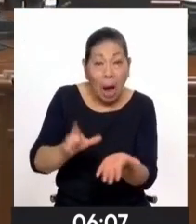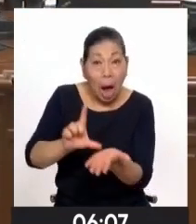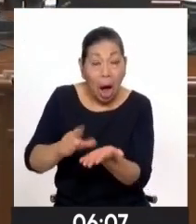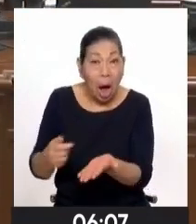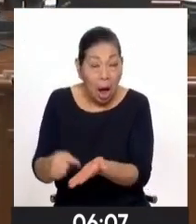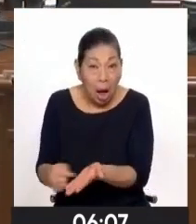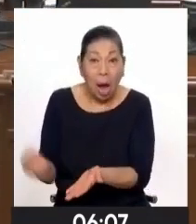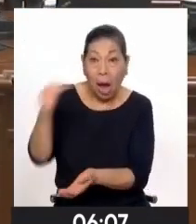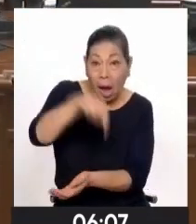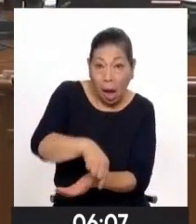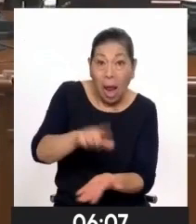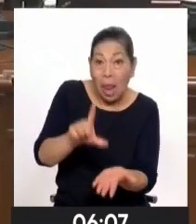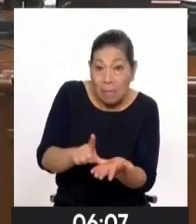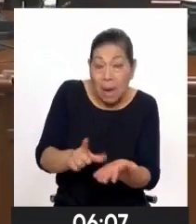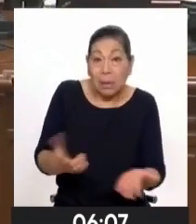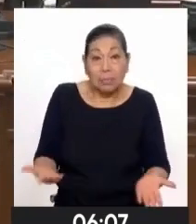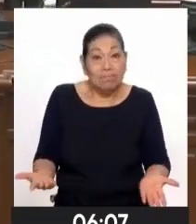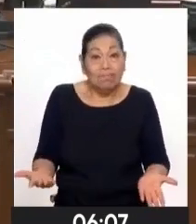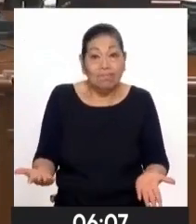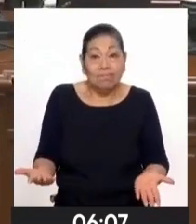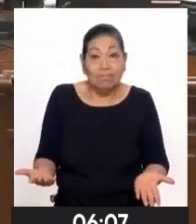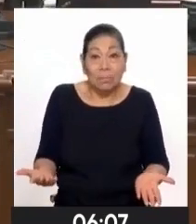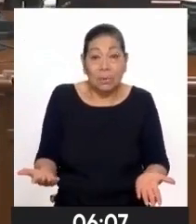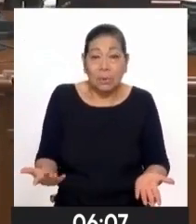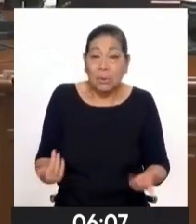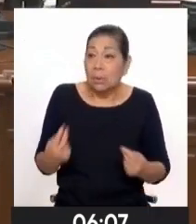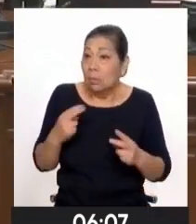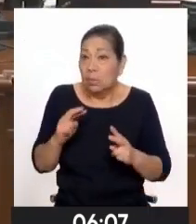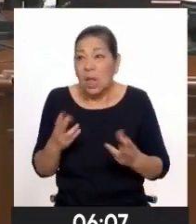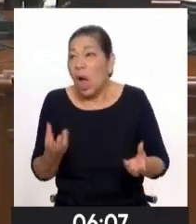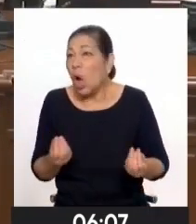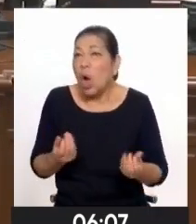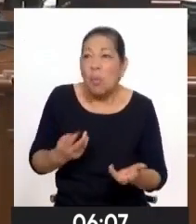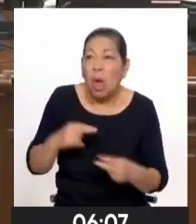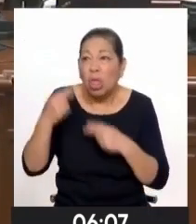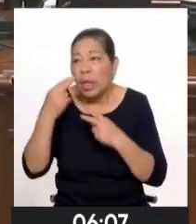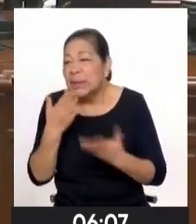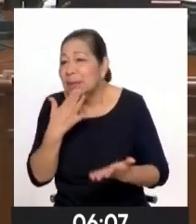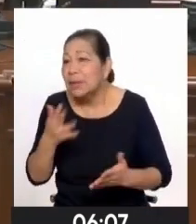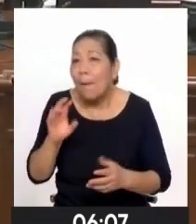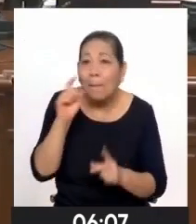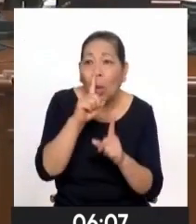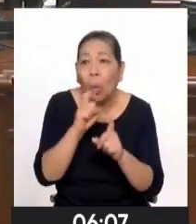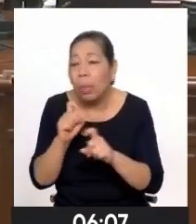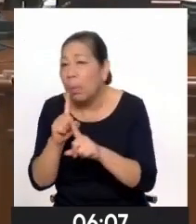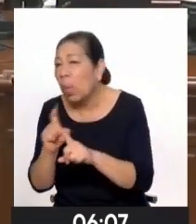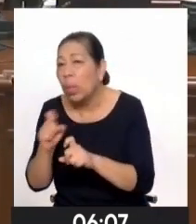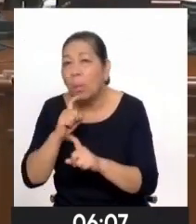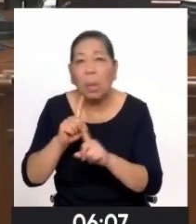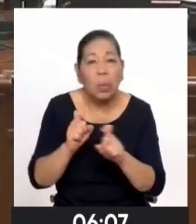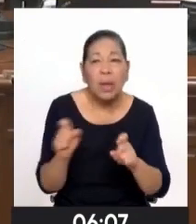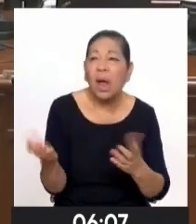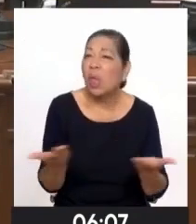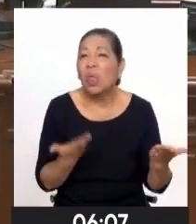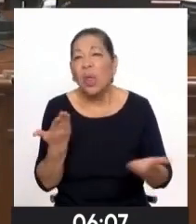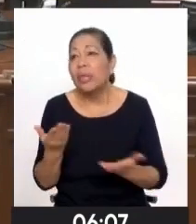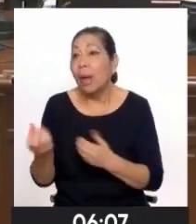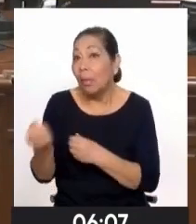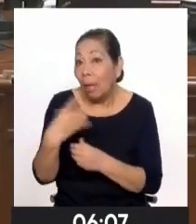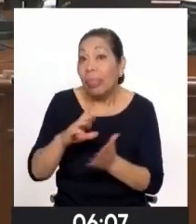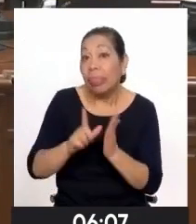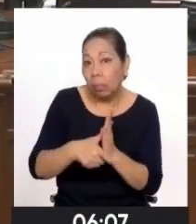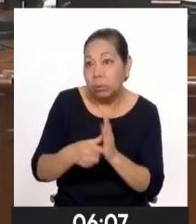pero tras haber perdido las elecciones internas el decidió renunciar a este partido político con el que ganó la alcaldía Susana villarán en el año